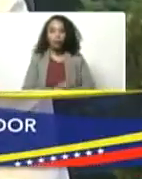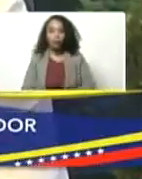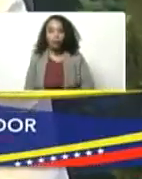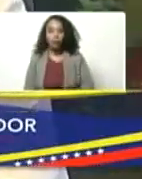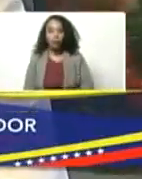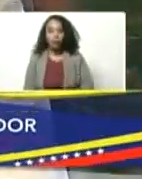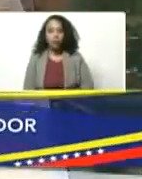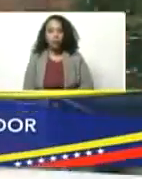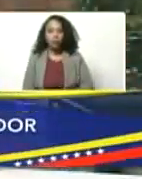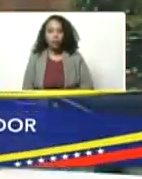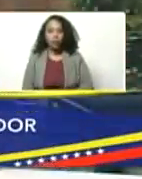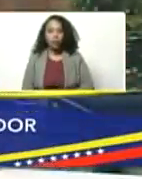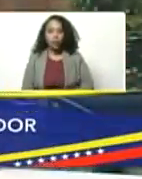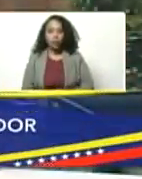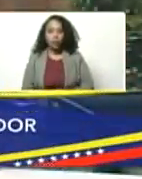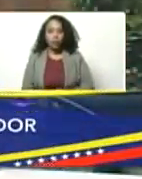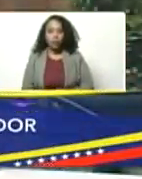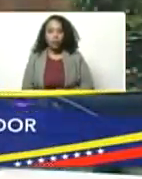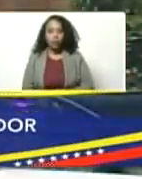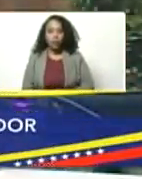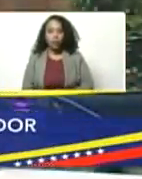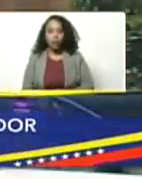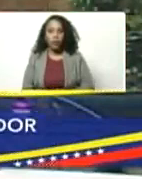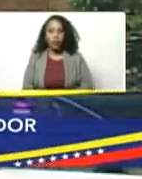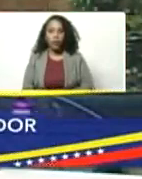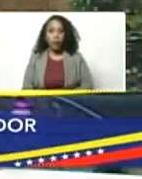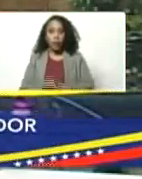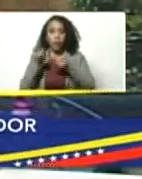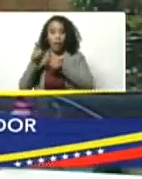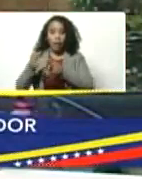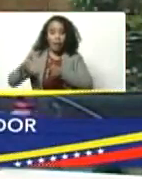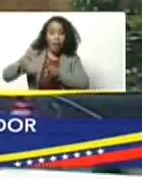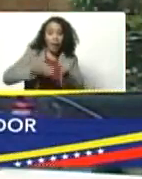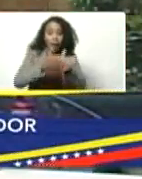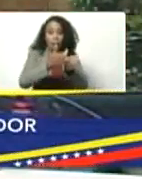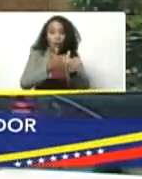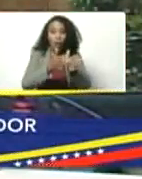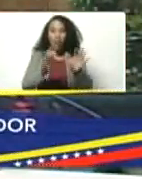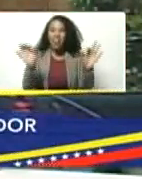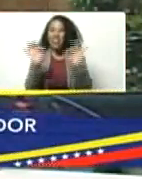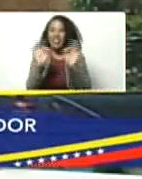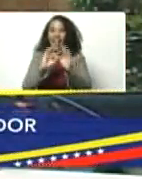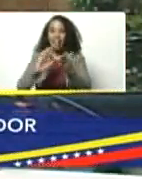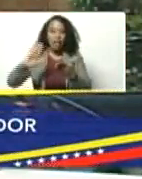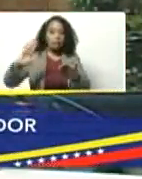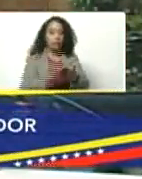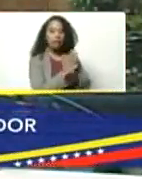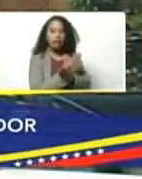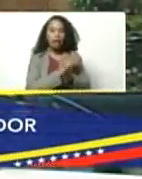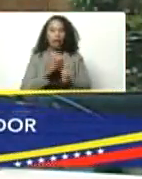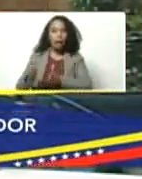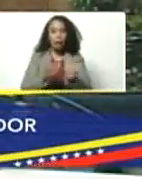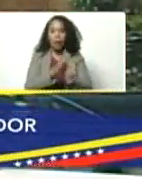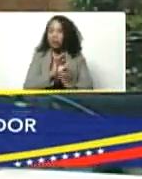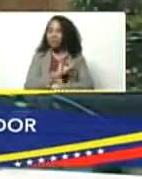en un camino, y de ese camino no nos va a sacar nada ni